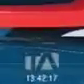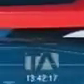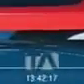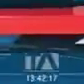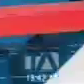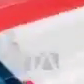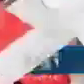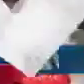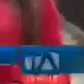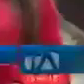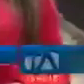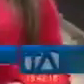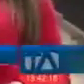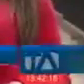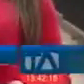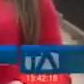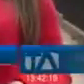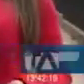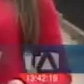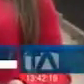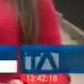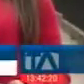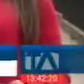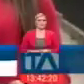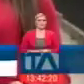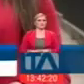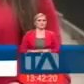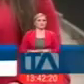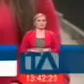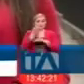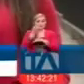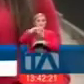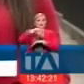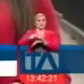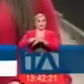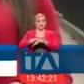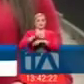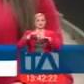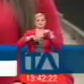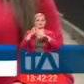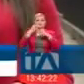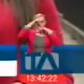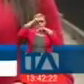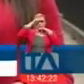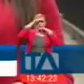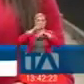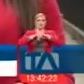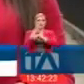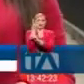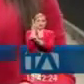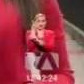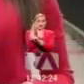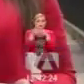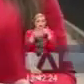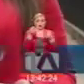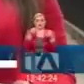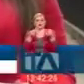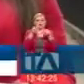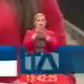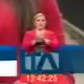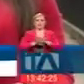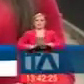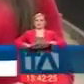Buenas tardes, Lisa, amigos televidentes. Así es, cerca del mediodía ya finalizó la audiencia de juicio en contra del exsecretario nacional de inteligencia,